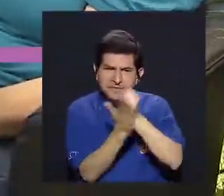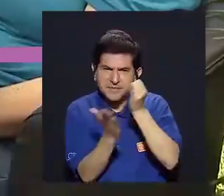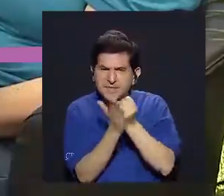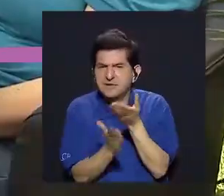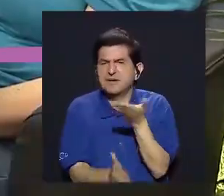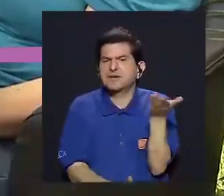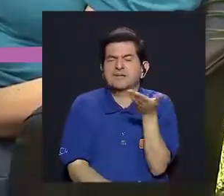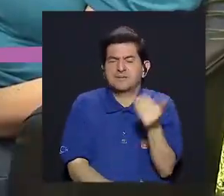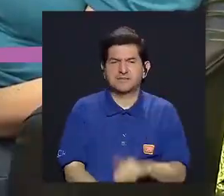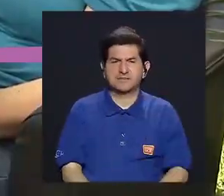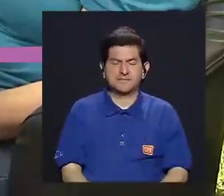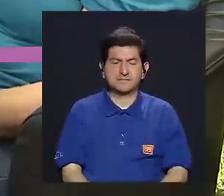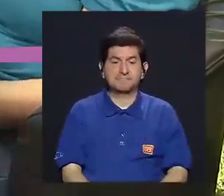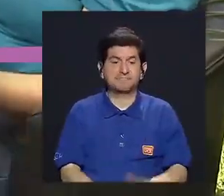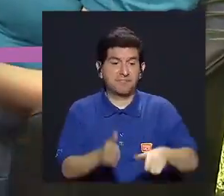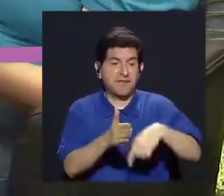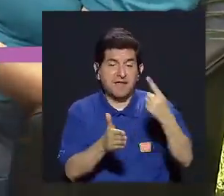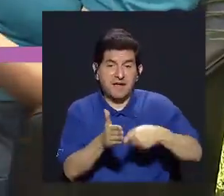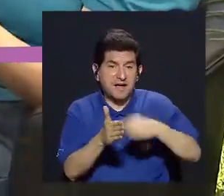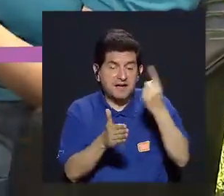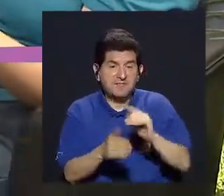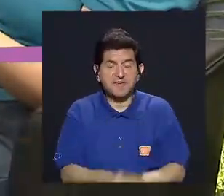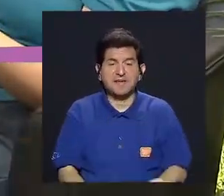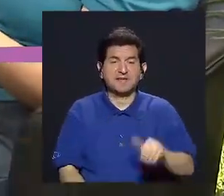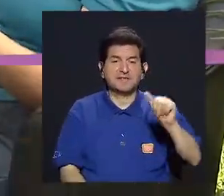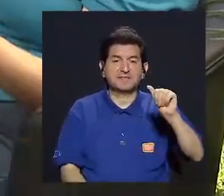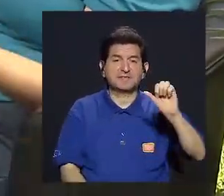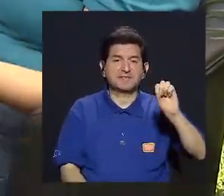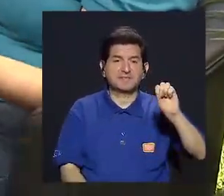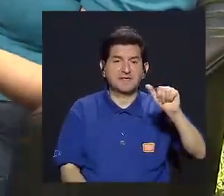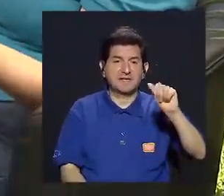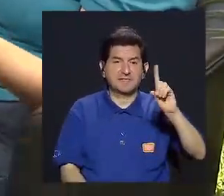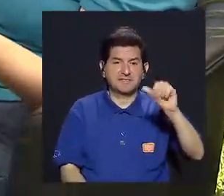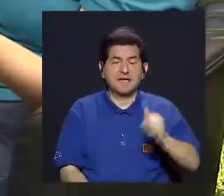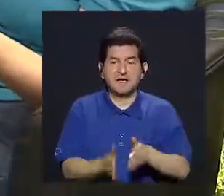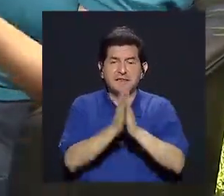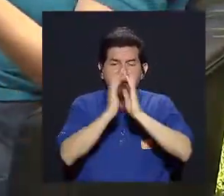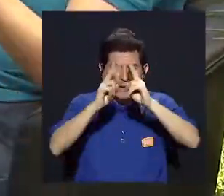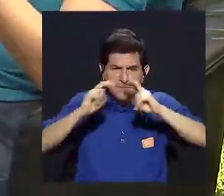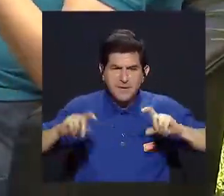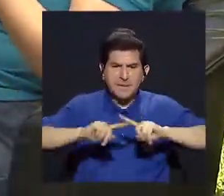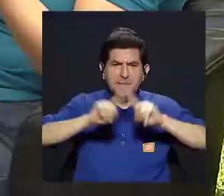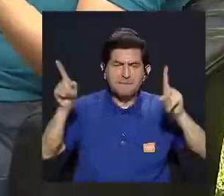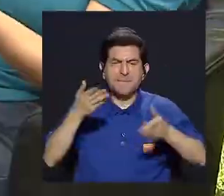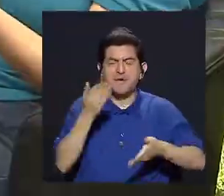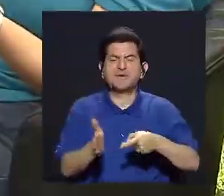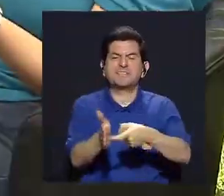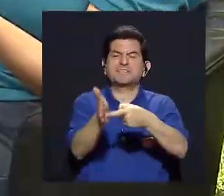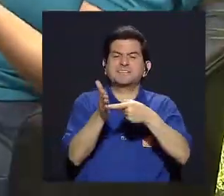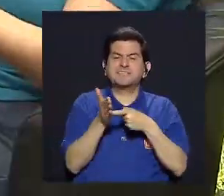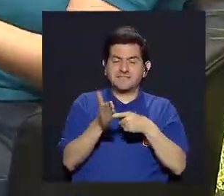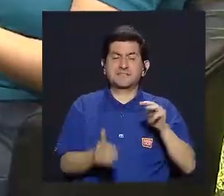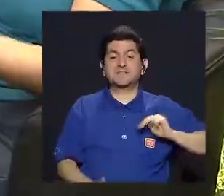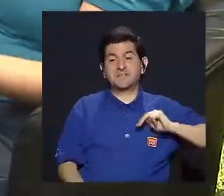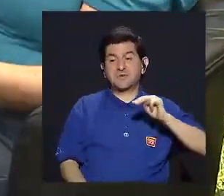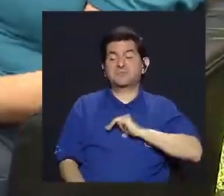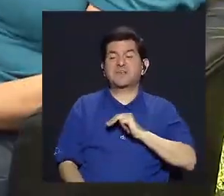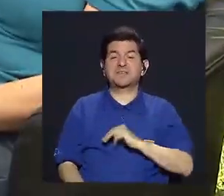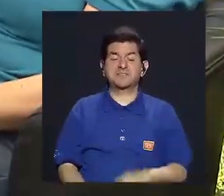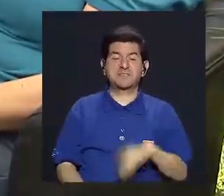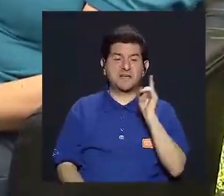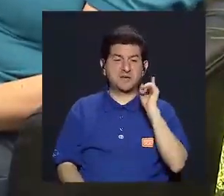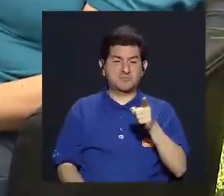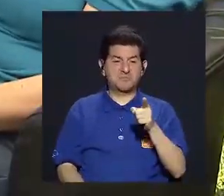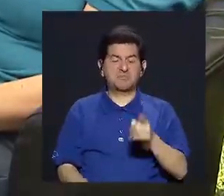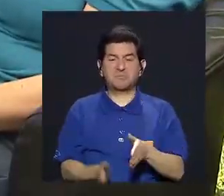es que muchas veces aunque las azadas pidan los análisis los piden como por un requisito porque el ministerio se los